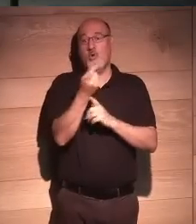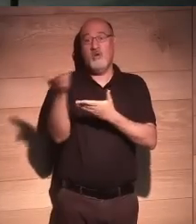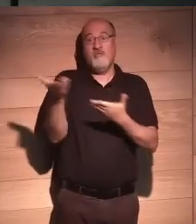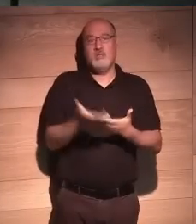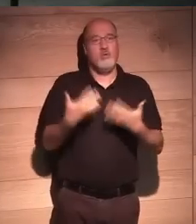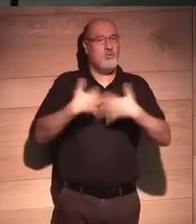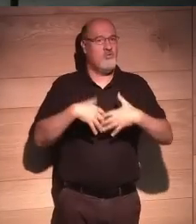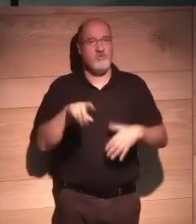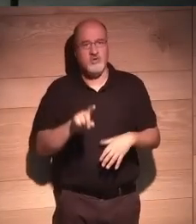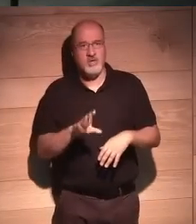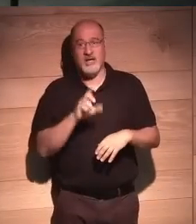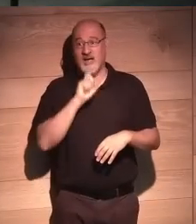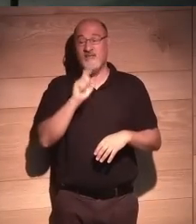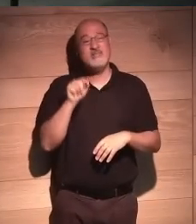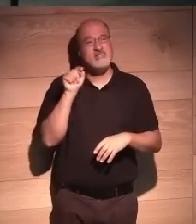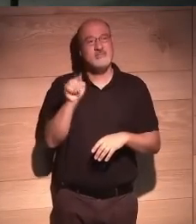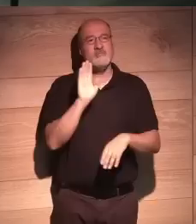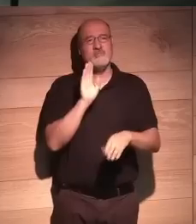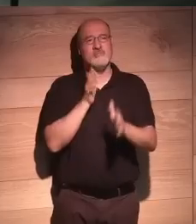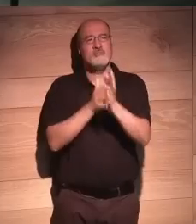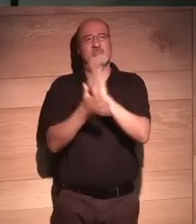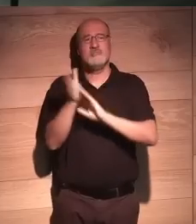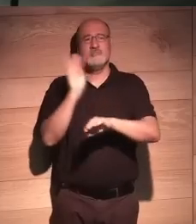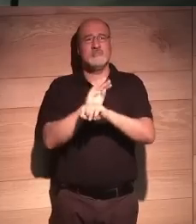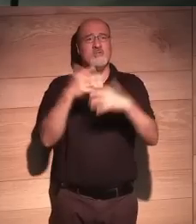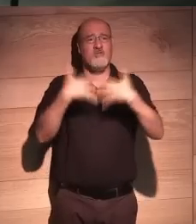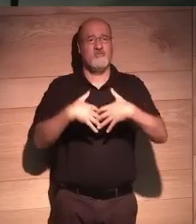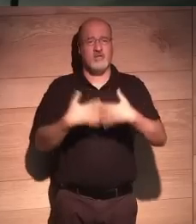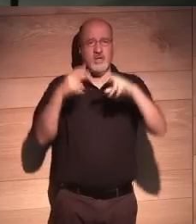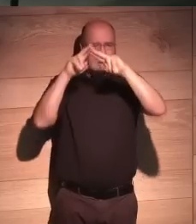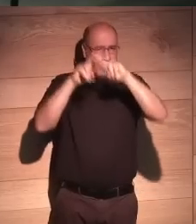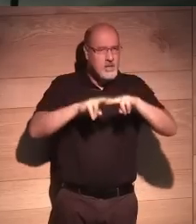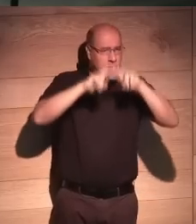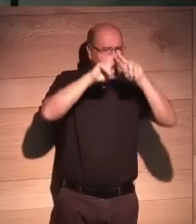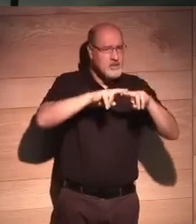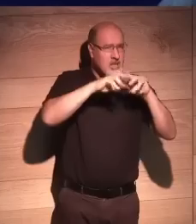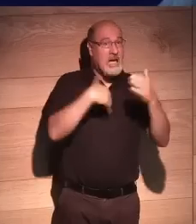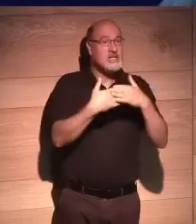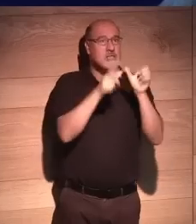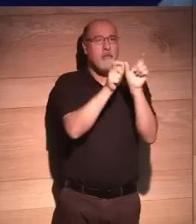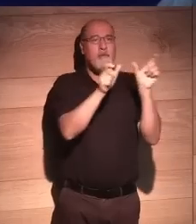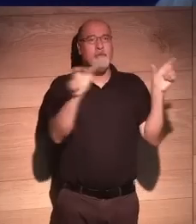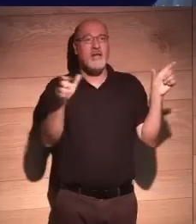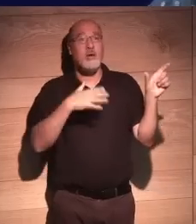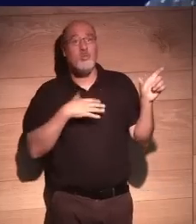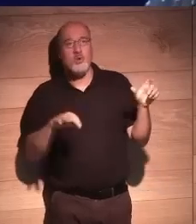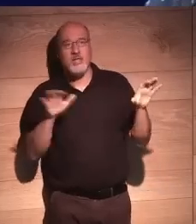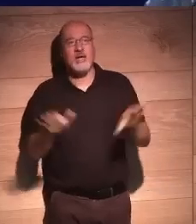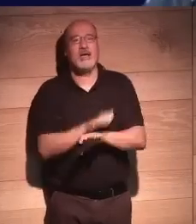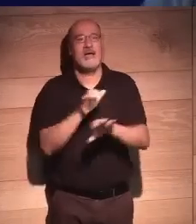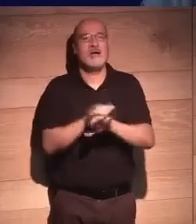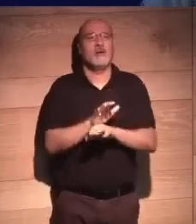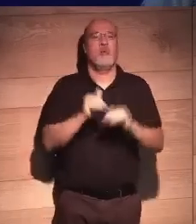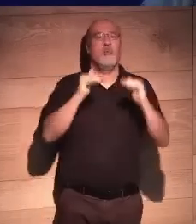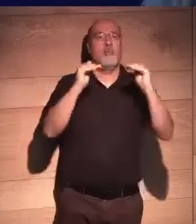funcionado y te llegan a decir, es que ahí dijiste no sé qué, y estamos analizando hasta las palabras porque a lo mejor nos reímos demasiado ese